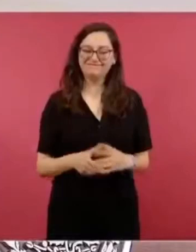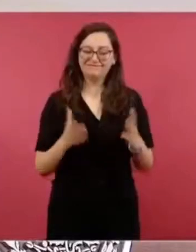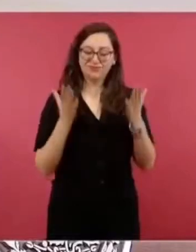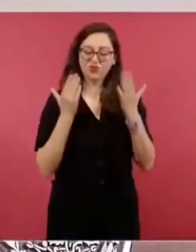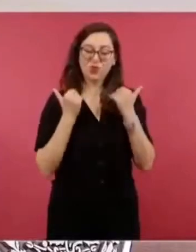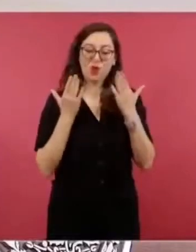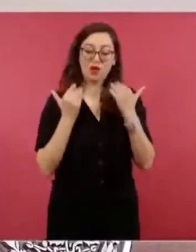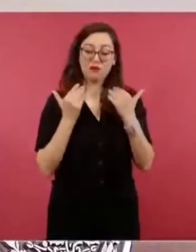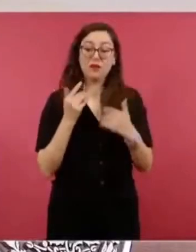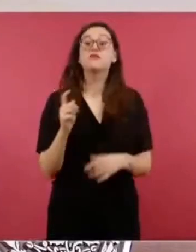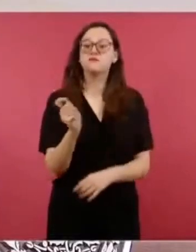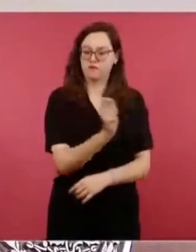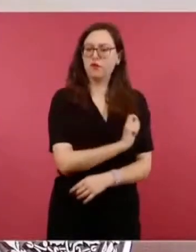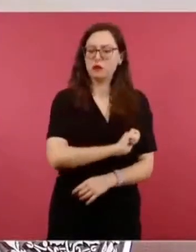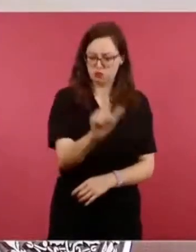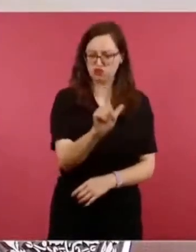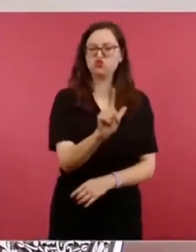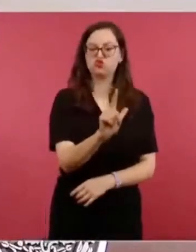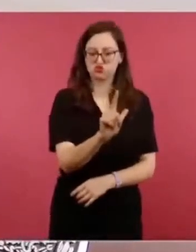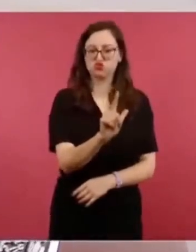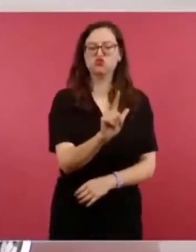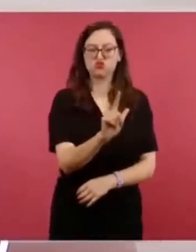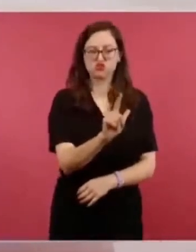Son famosos, pero